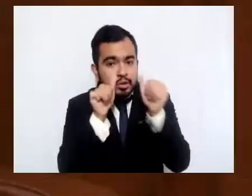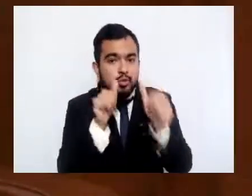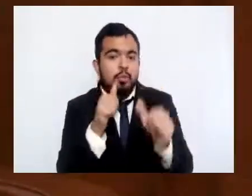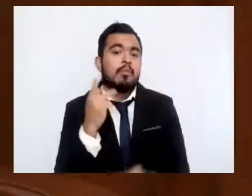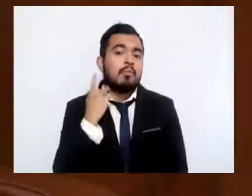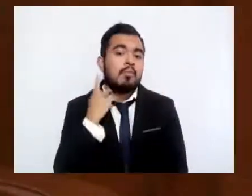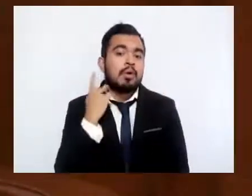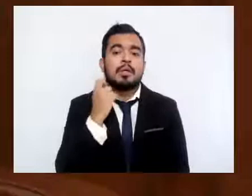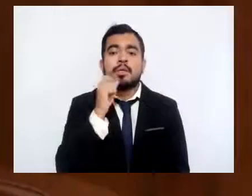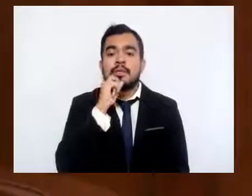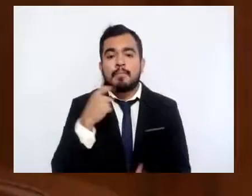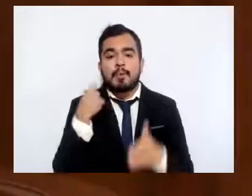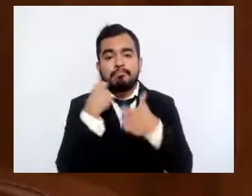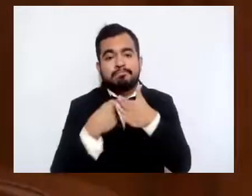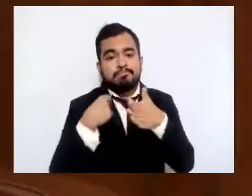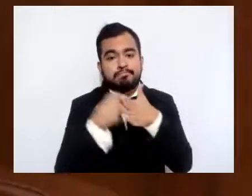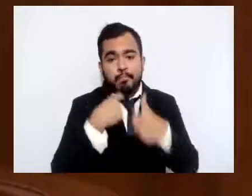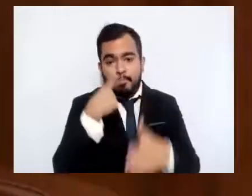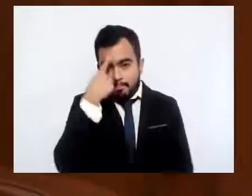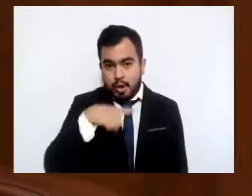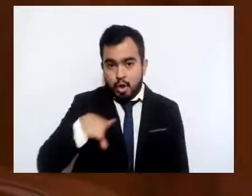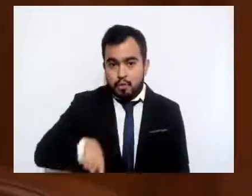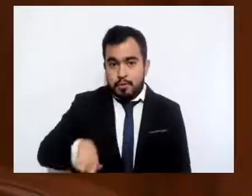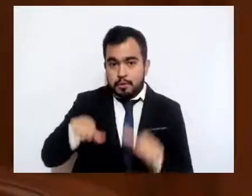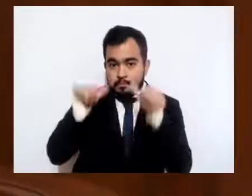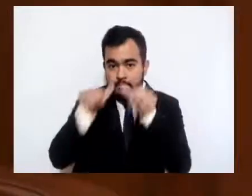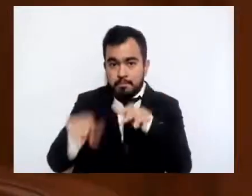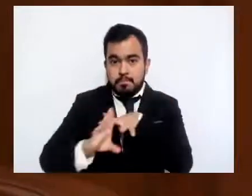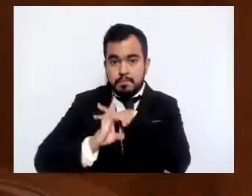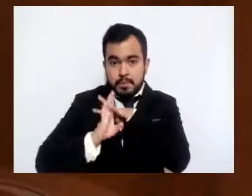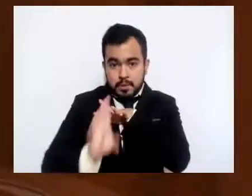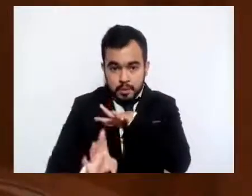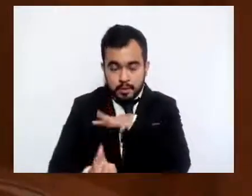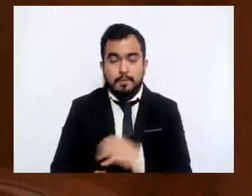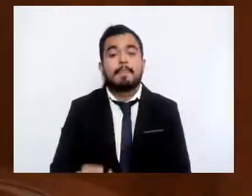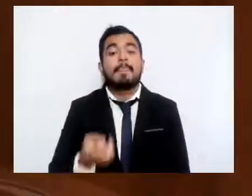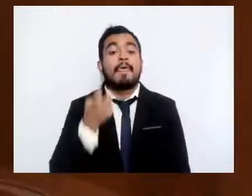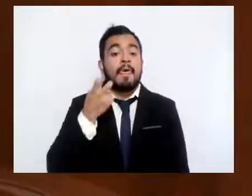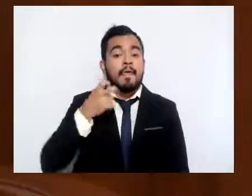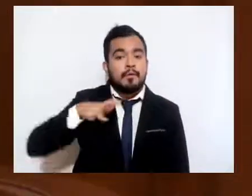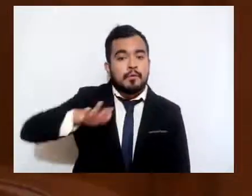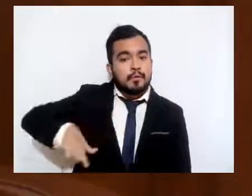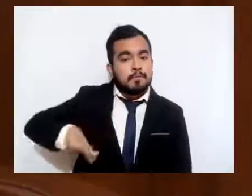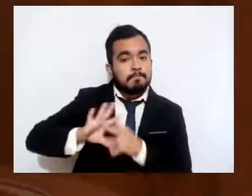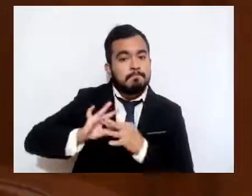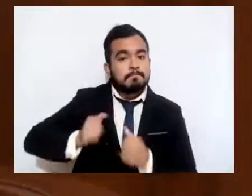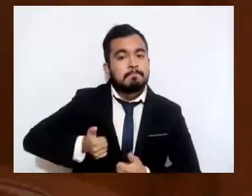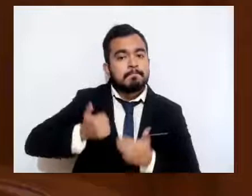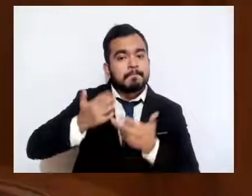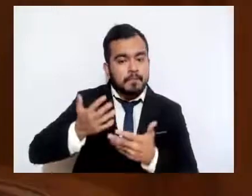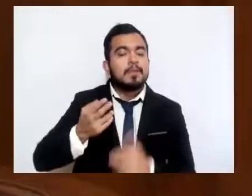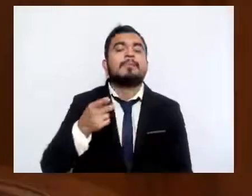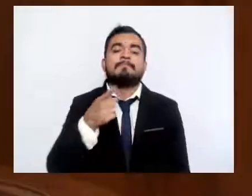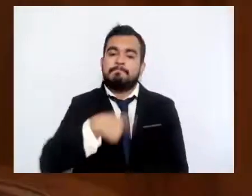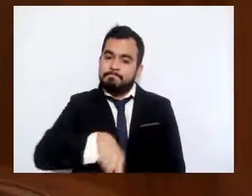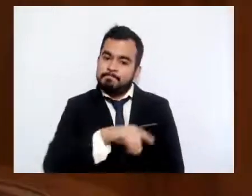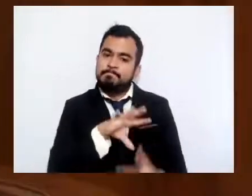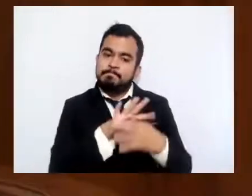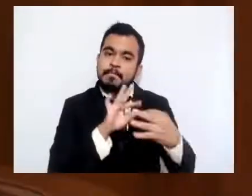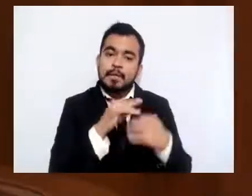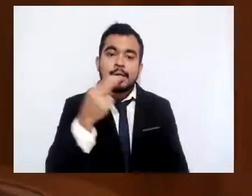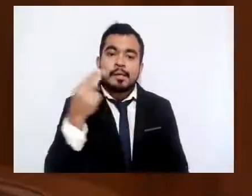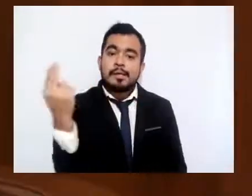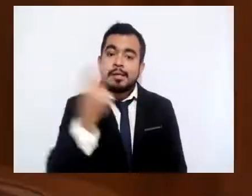En virtud de lo anterior, manifiesto que es necesario considerar brindar la garantía del derecho a la unión familiar de las